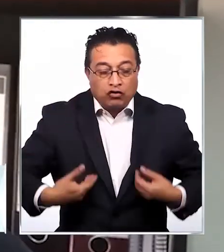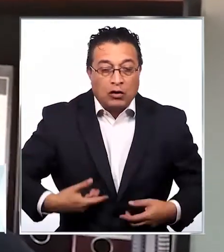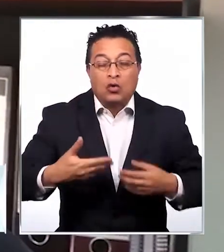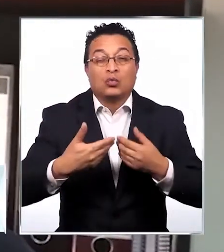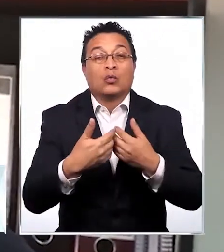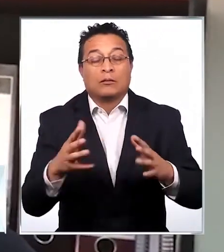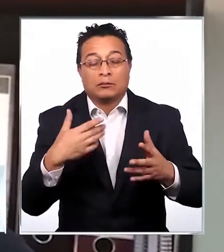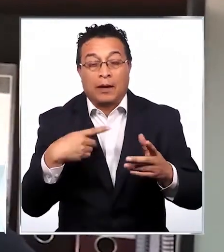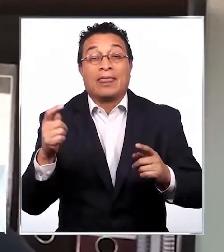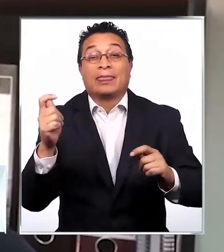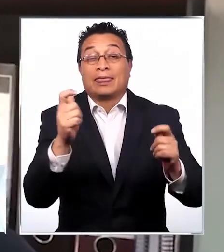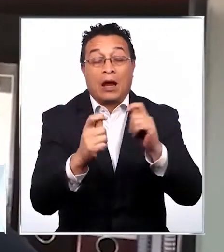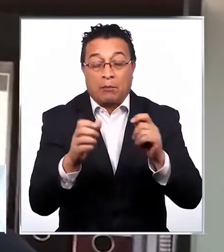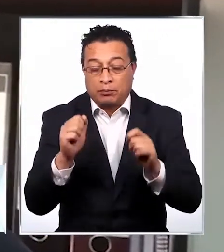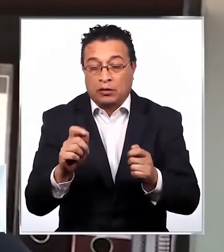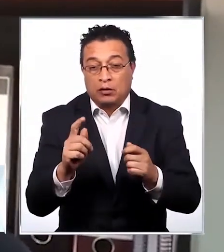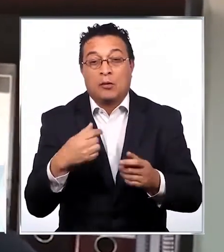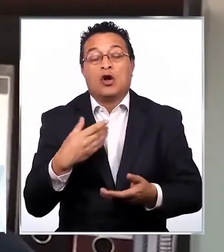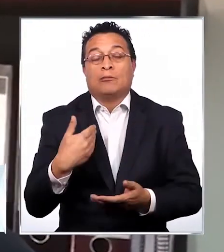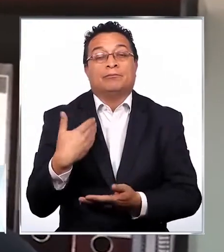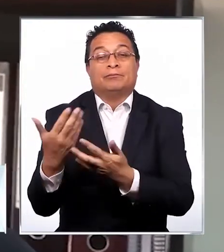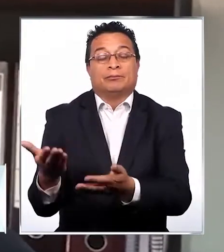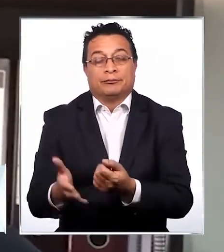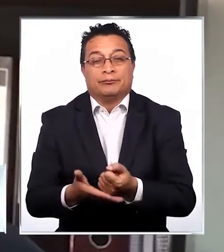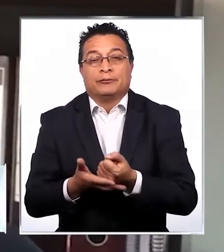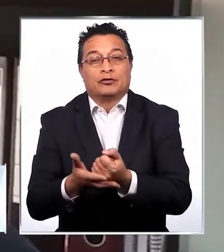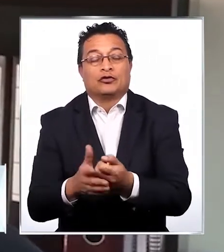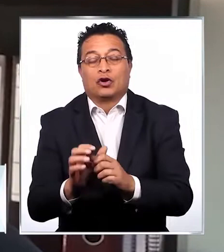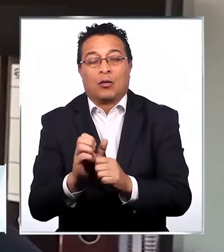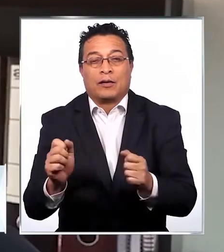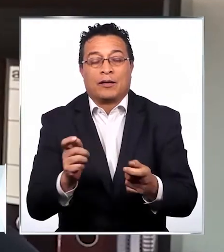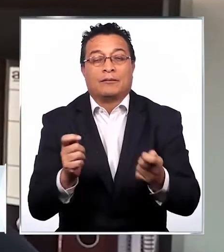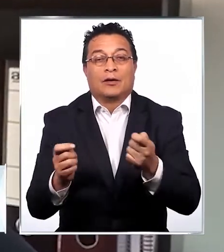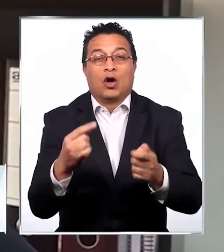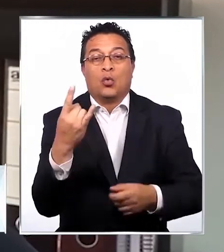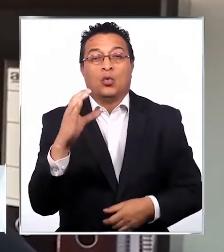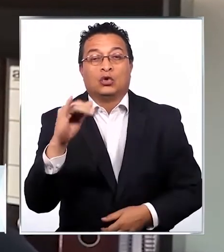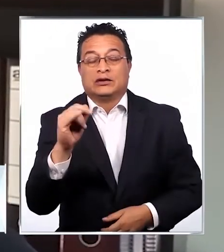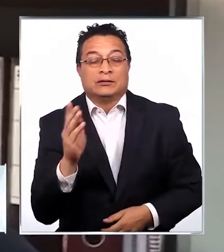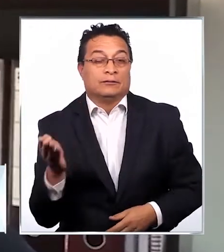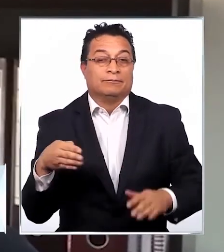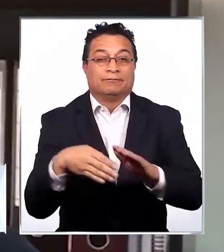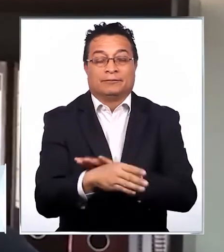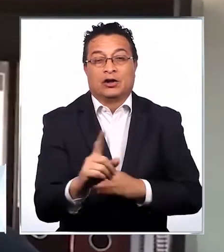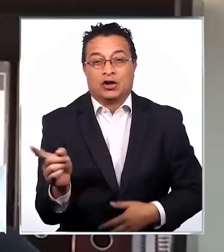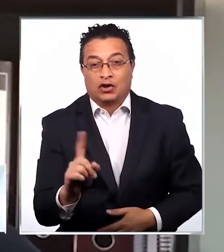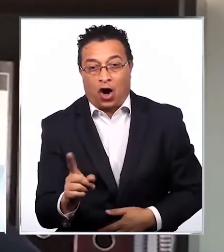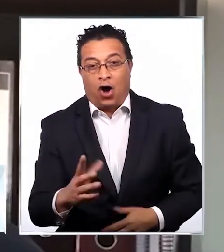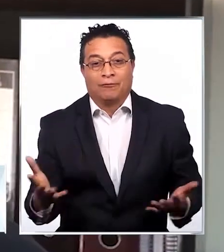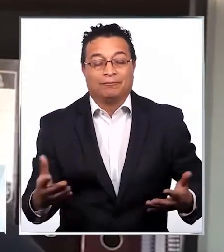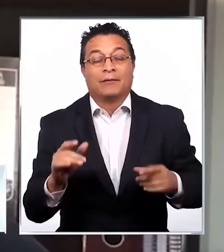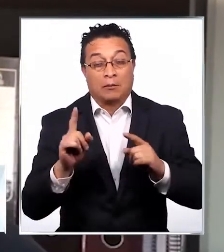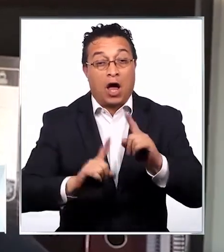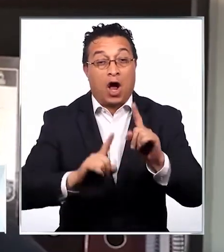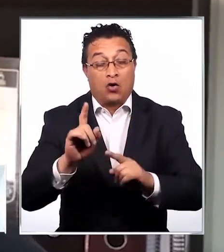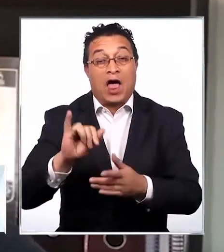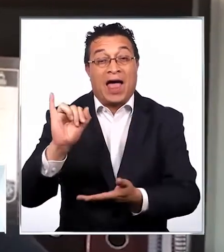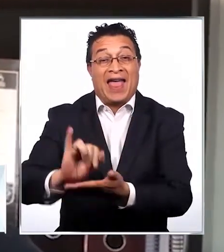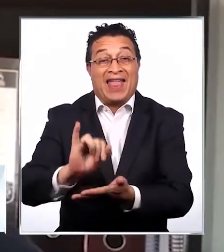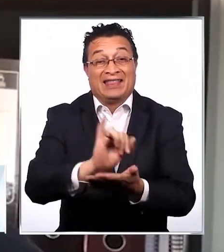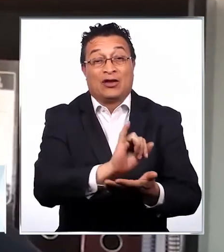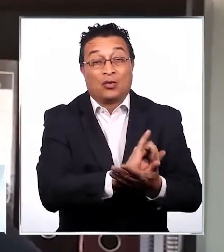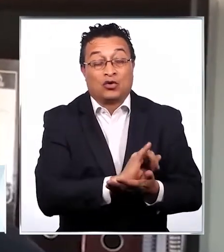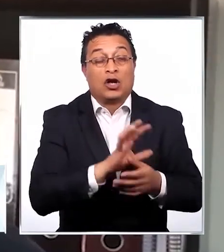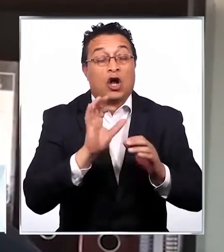se adecúa a la terapia y no son subsidiarios de manejar en unidades de cuidados intensivos, por lo que en algunas instituciones